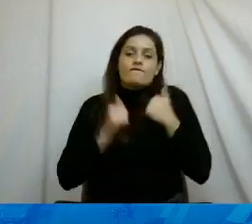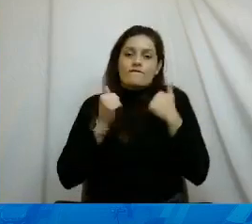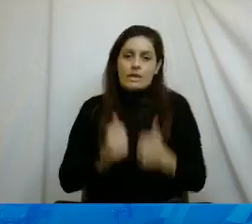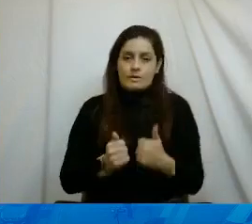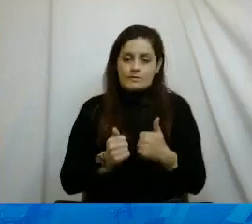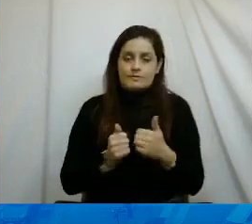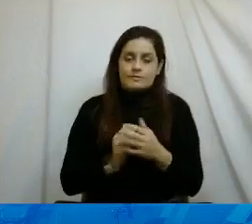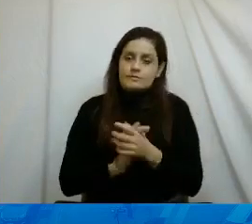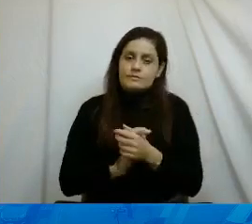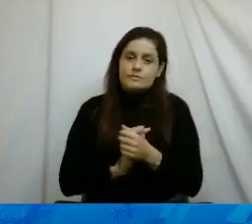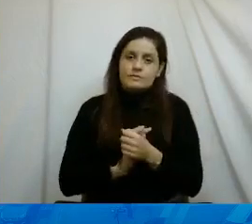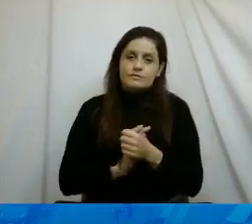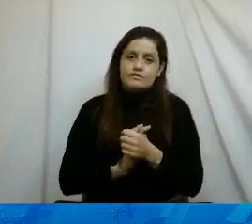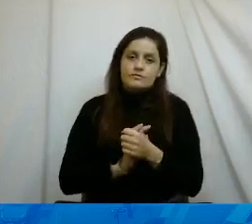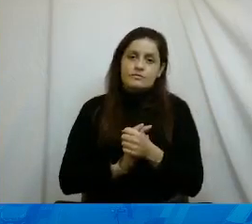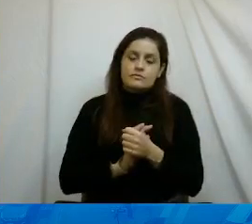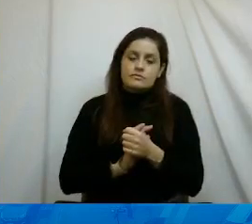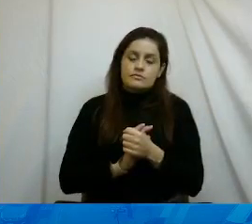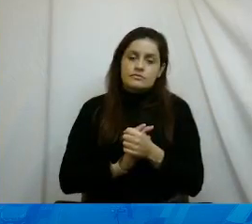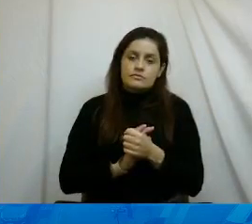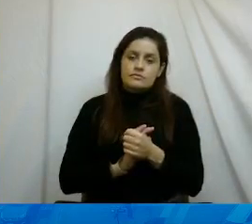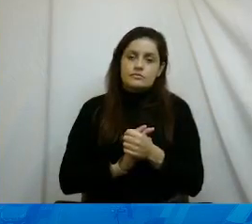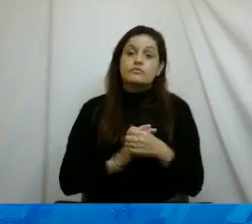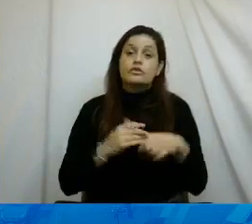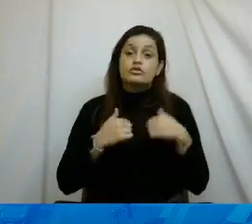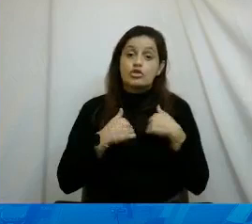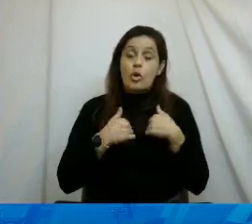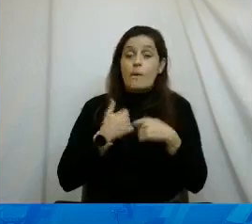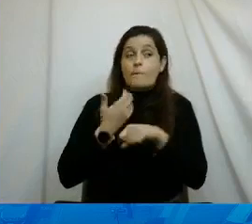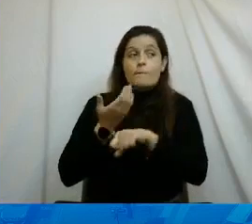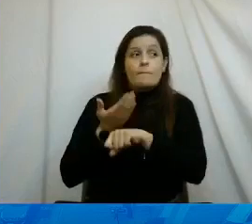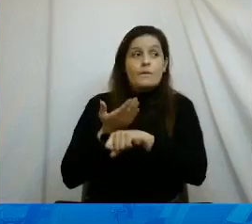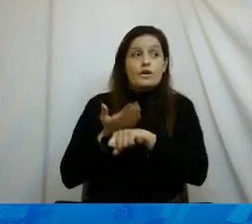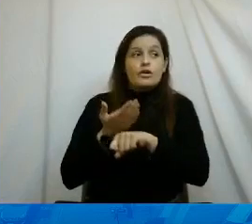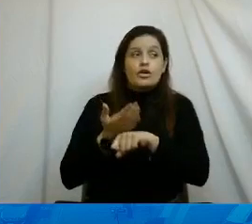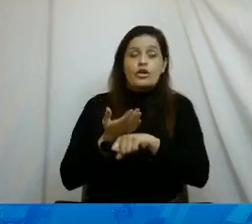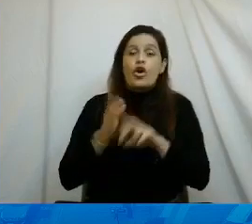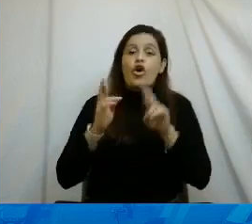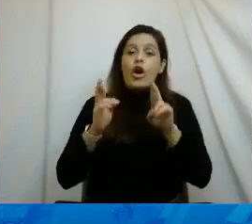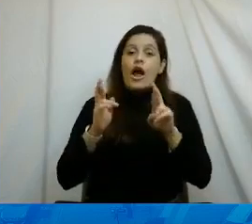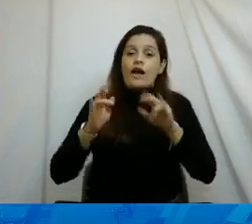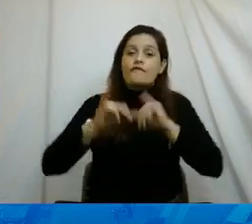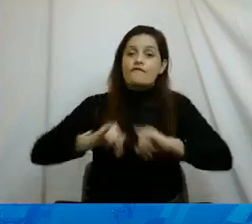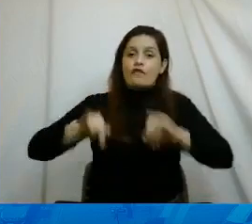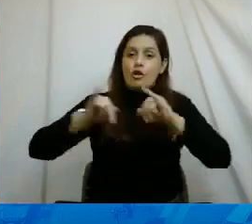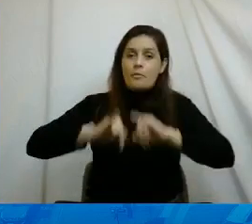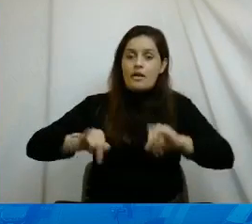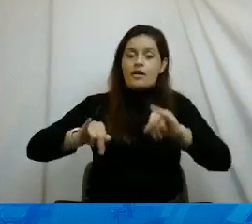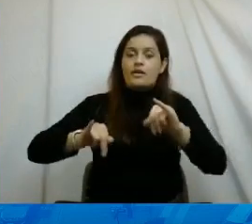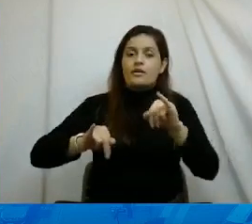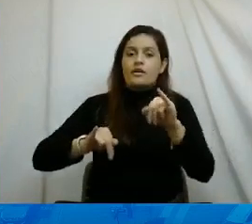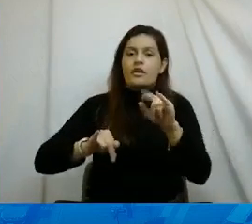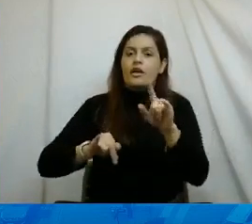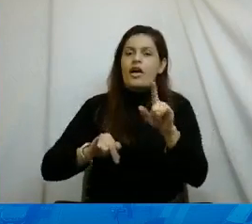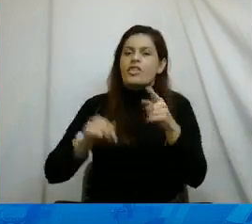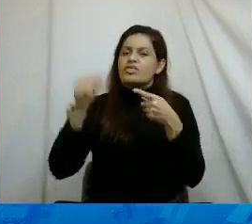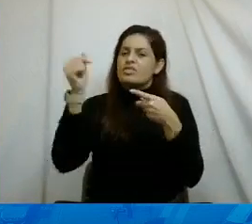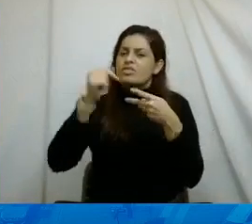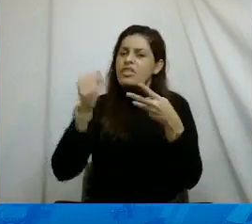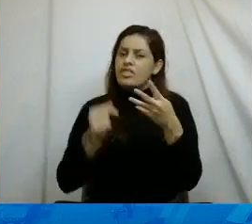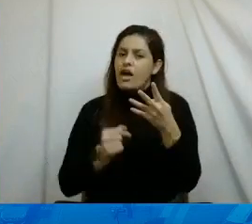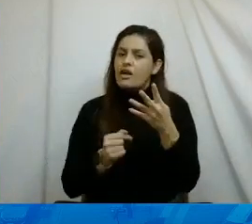Así que desde ya solicito que también se nos informe a nosotros respecto del detalle de